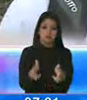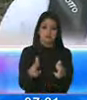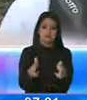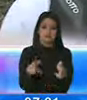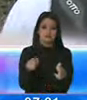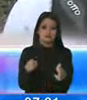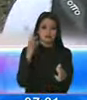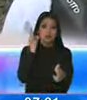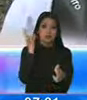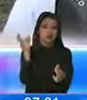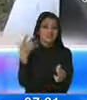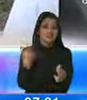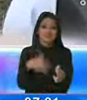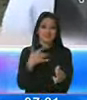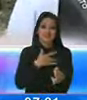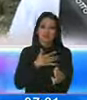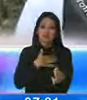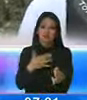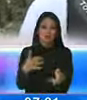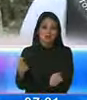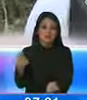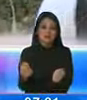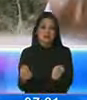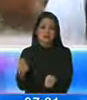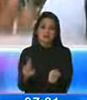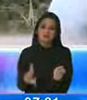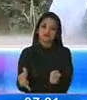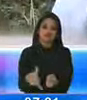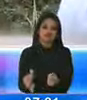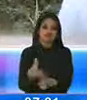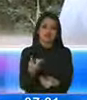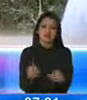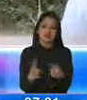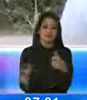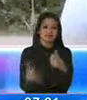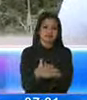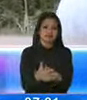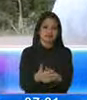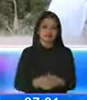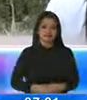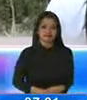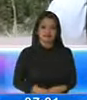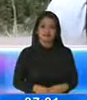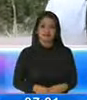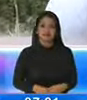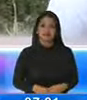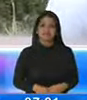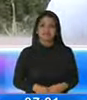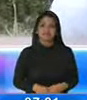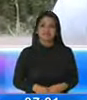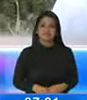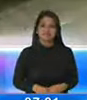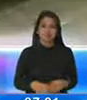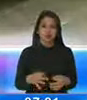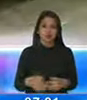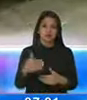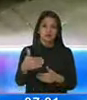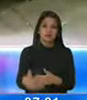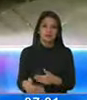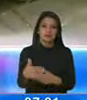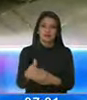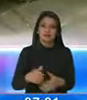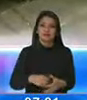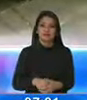ella tal vez se descontroló, avanzó y le terminé dando en una esquina, en la parte delantera del carro. Con